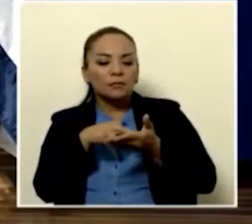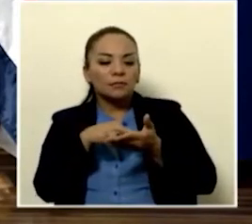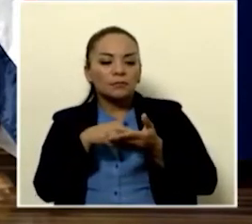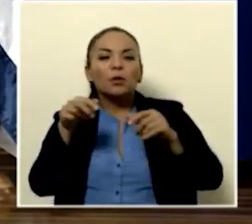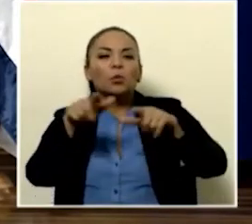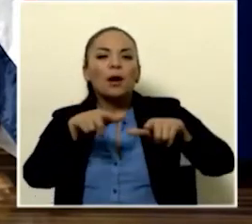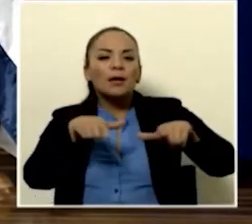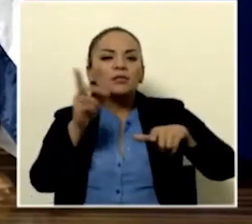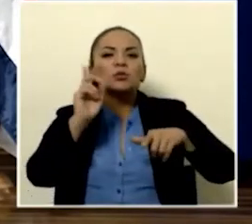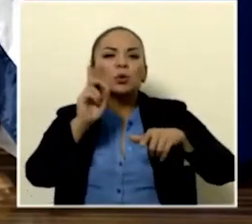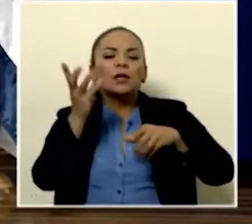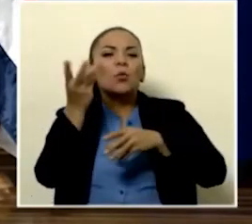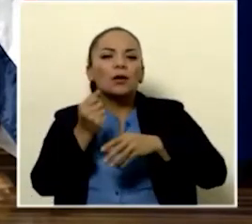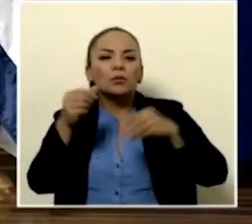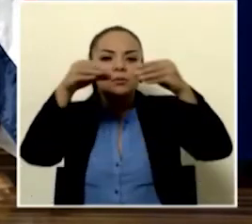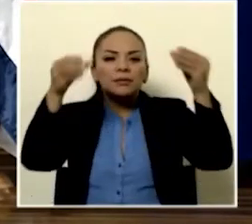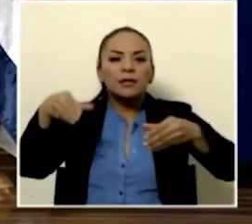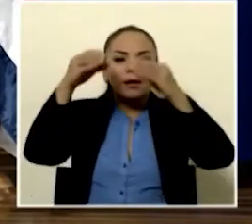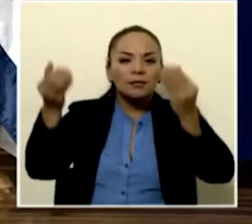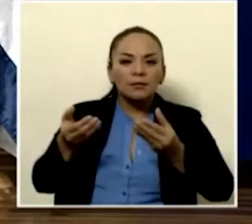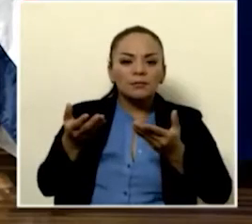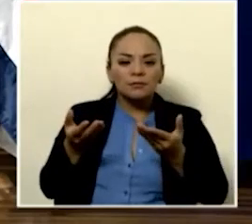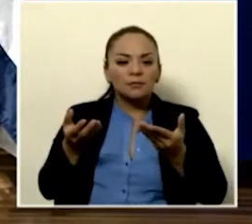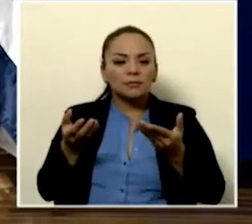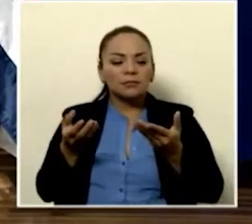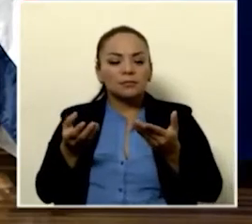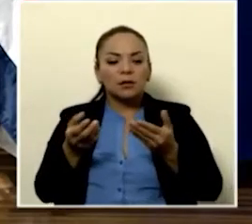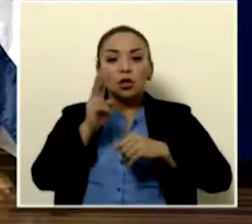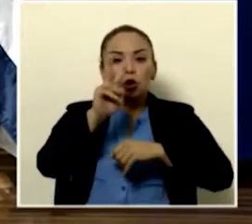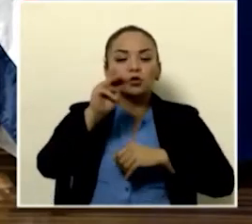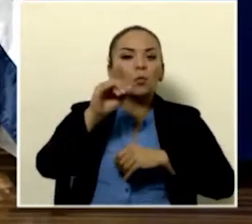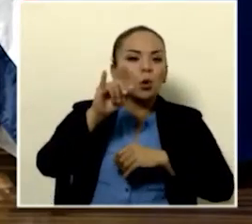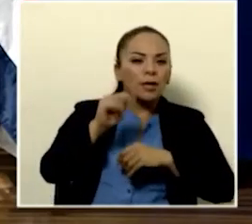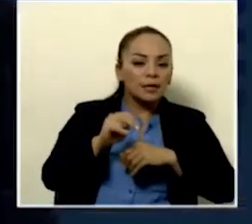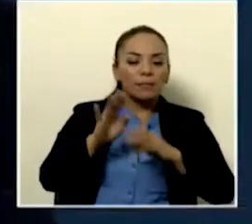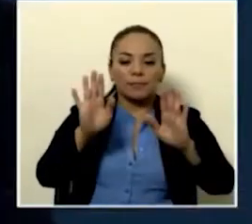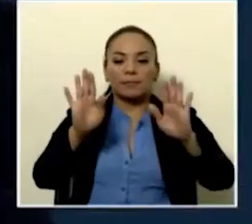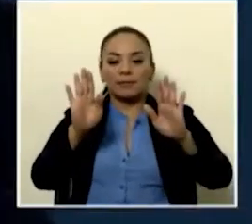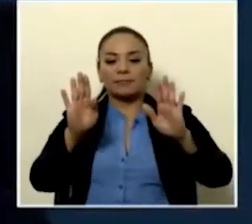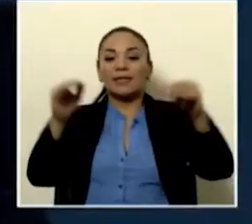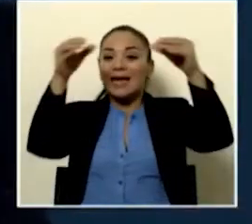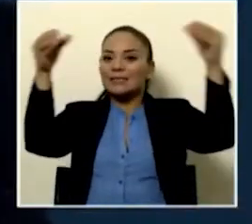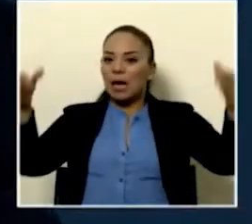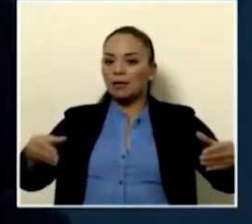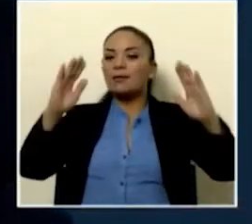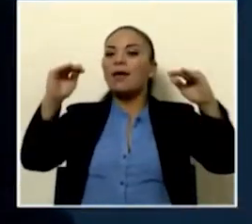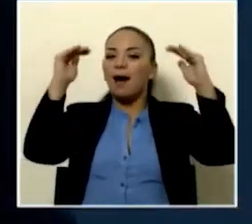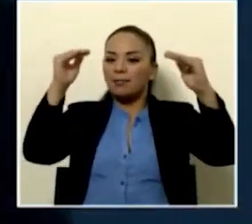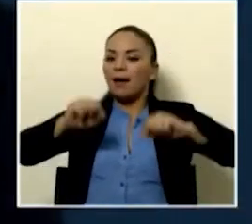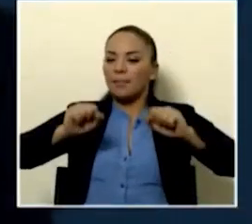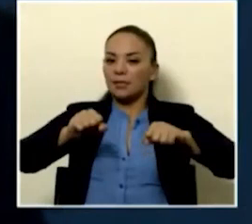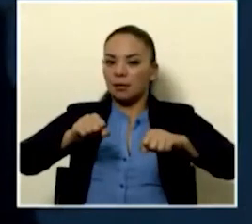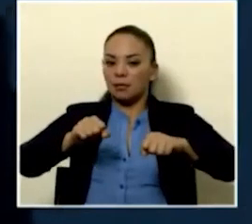los lugares donde están? ¿Cuántos son? Es que no sé si algunos 12 movidos. Va a haber, pero son escáneres de alta capacidad.